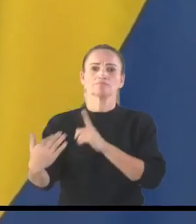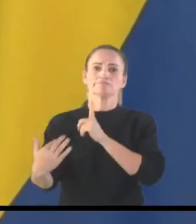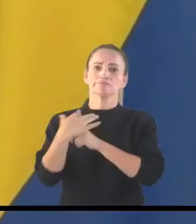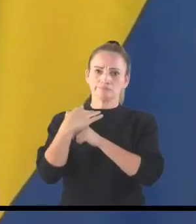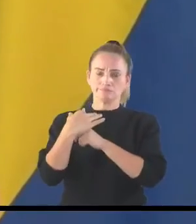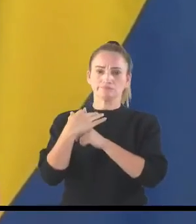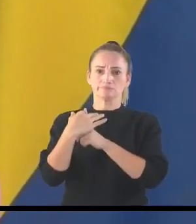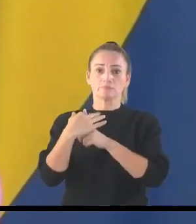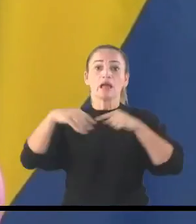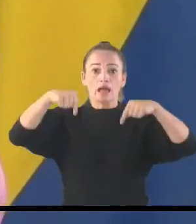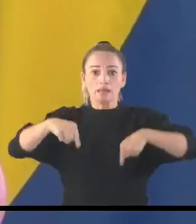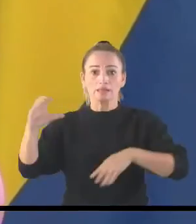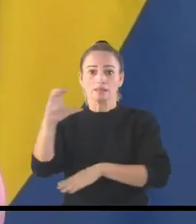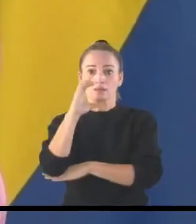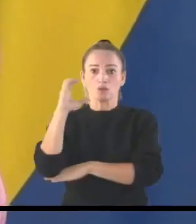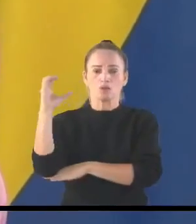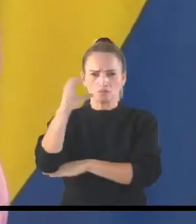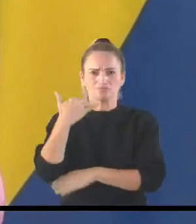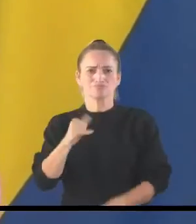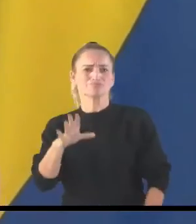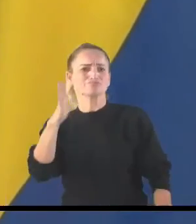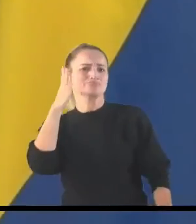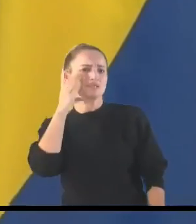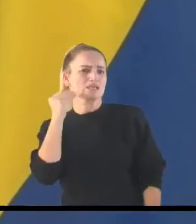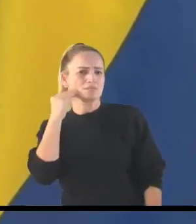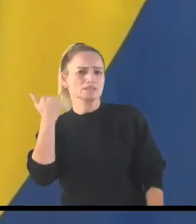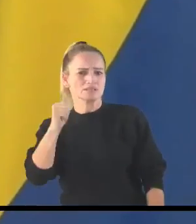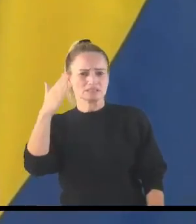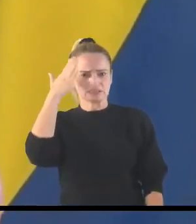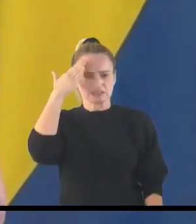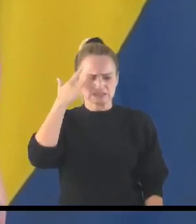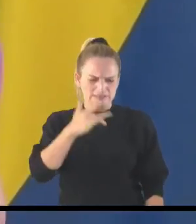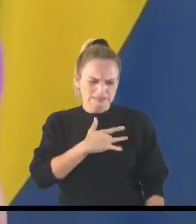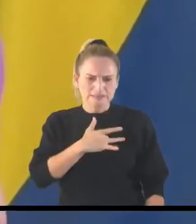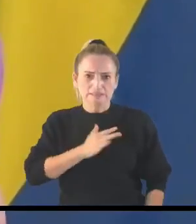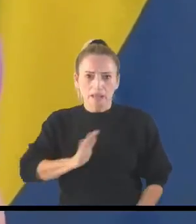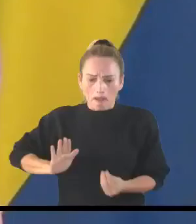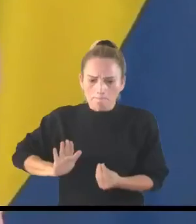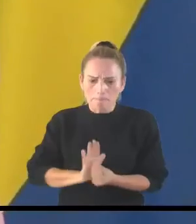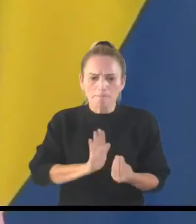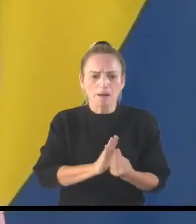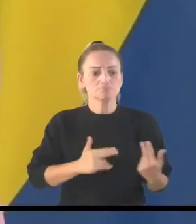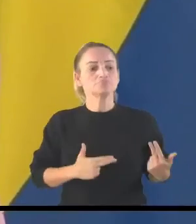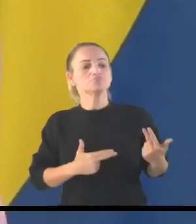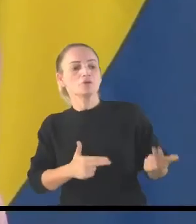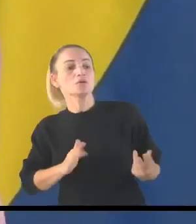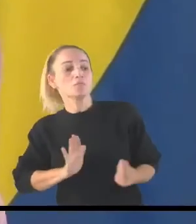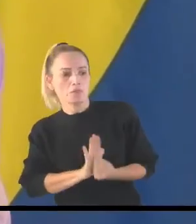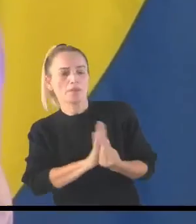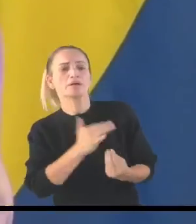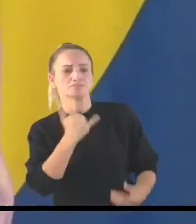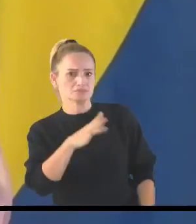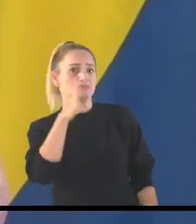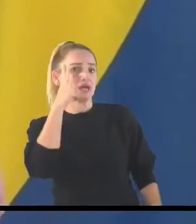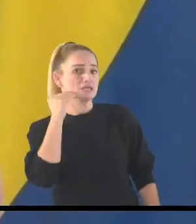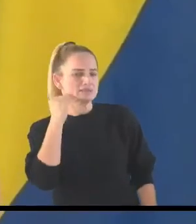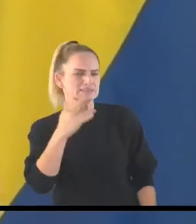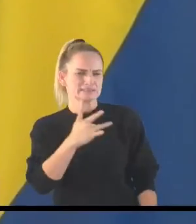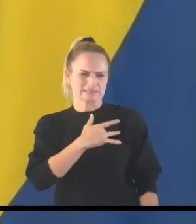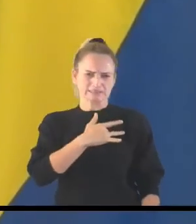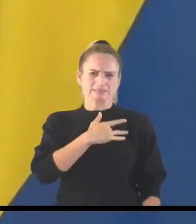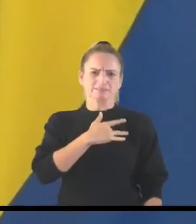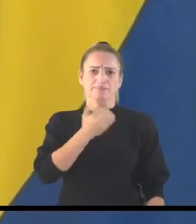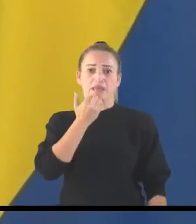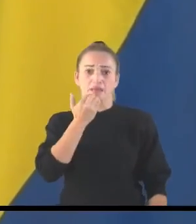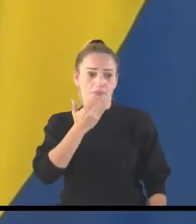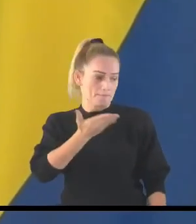de este país y sé del dolor de lo que significa el desplazamiento forzado, sé del dolor de lo